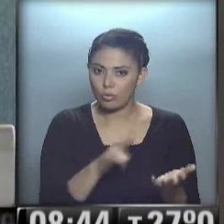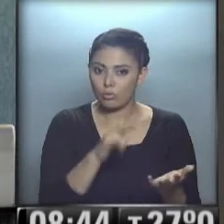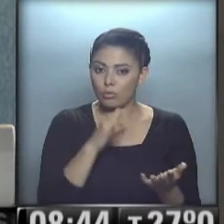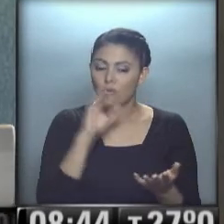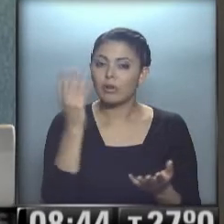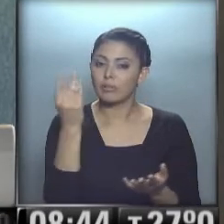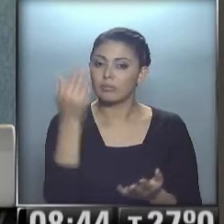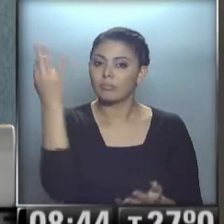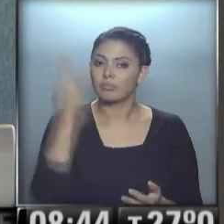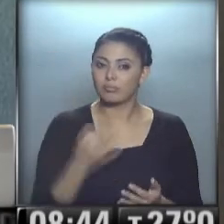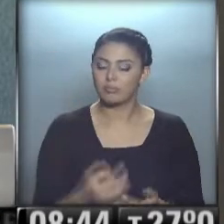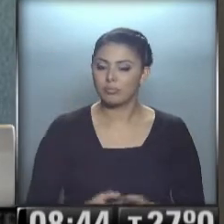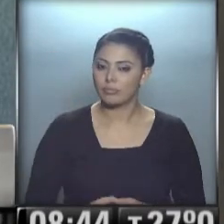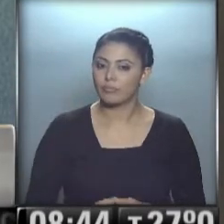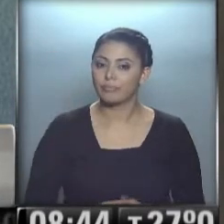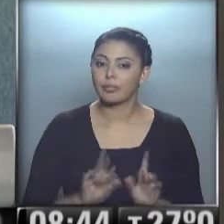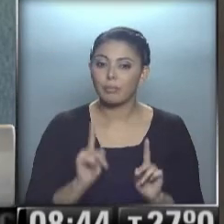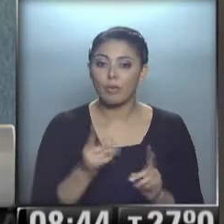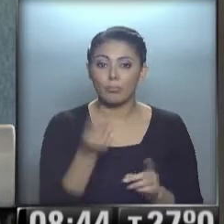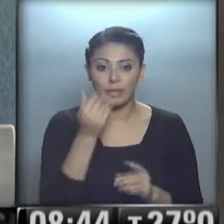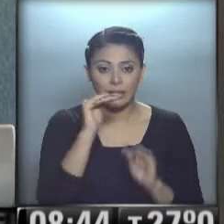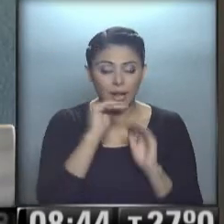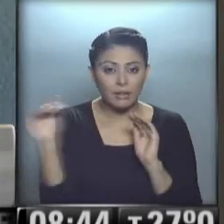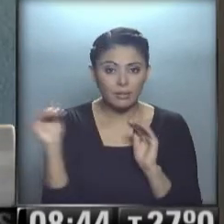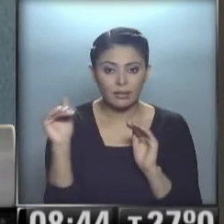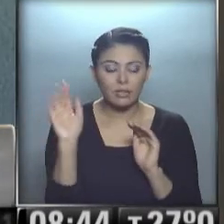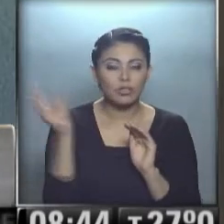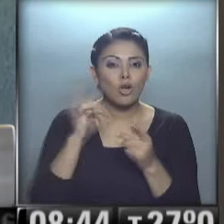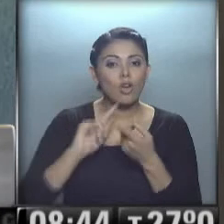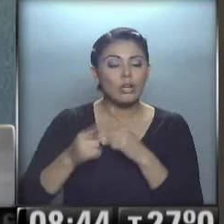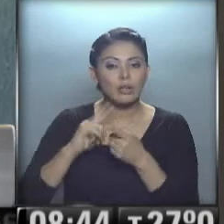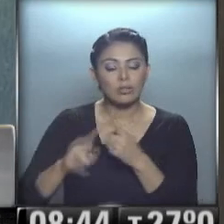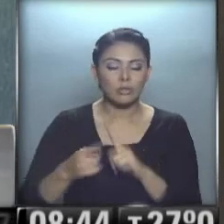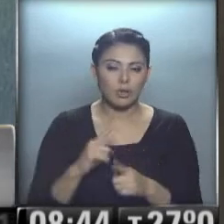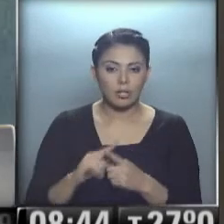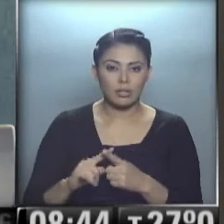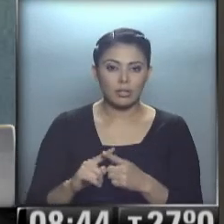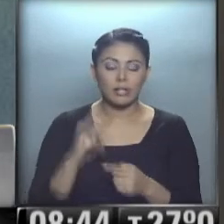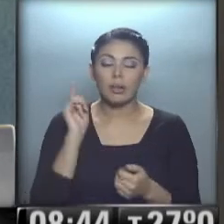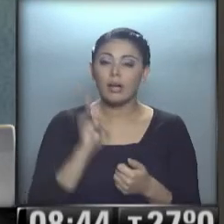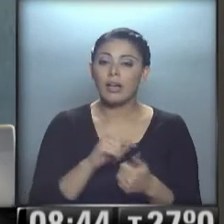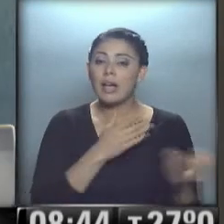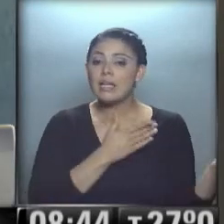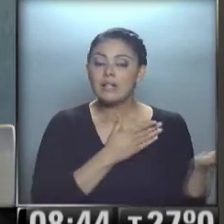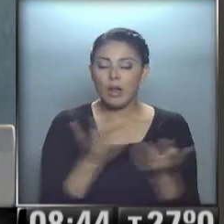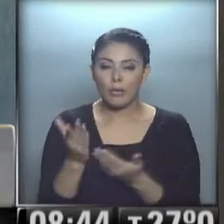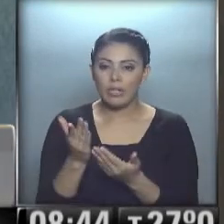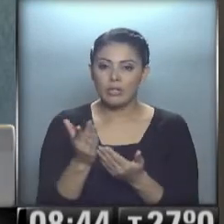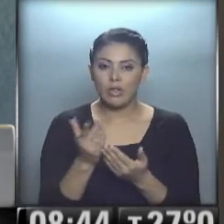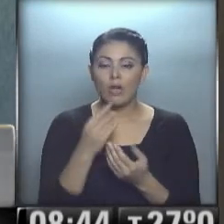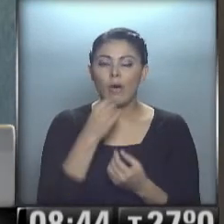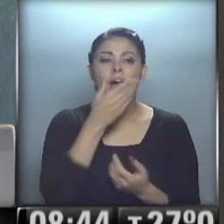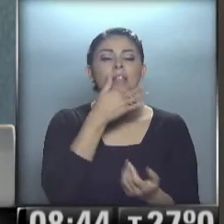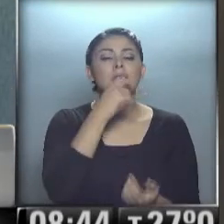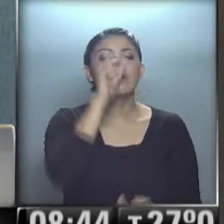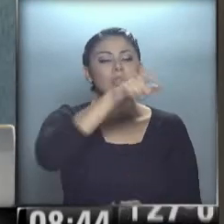de calidad. Y esos parámetros de calidad están asociados claramente a los servicios desde el punto de vista de la atención